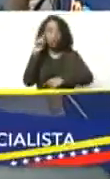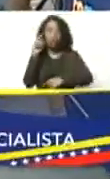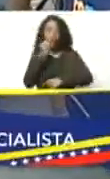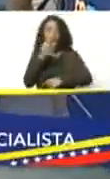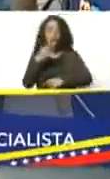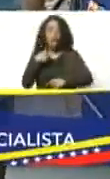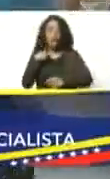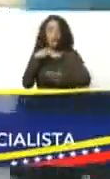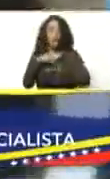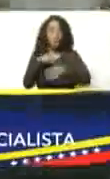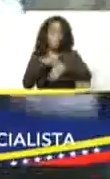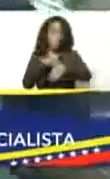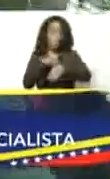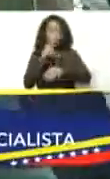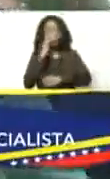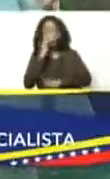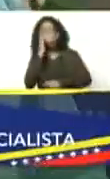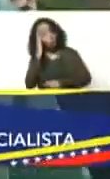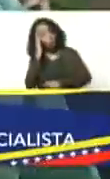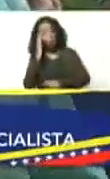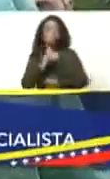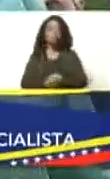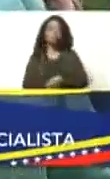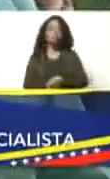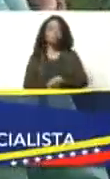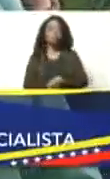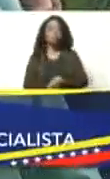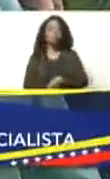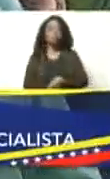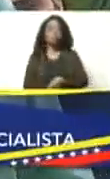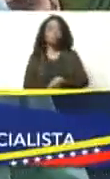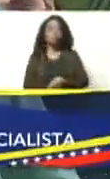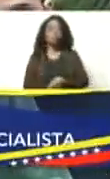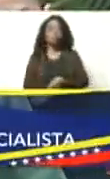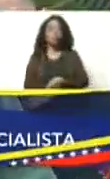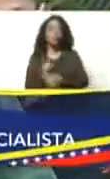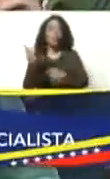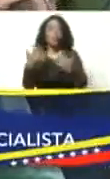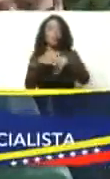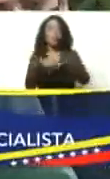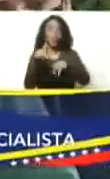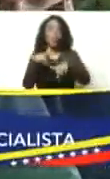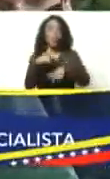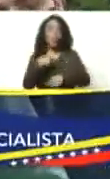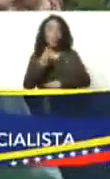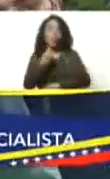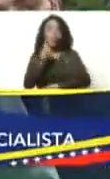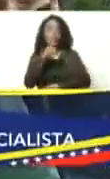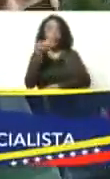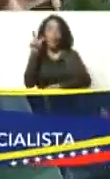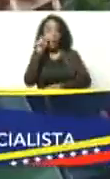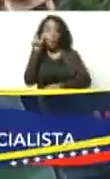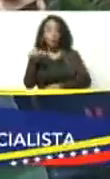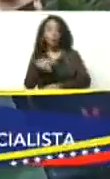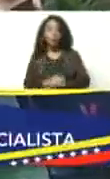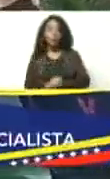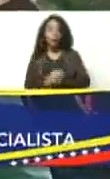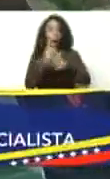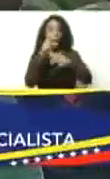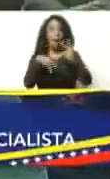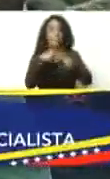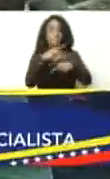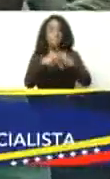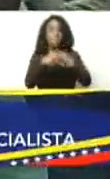me llegó la hora. ¿Ah? Esto tan integrado ahorita, como le decía la compañera Laura Lorenzo, al plan Pueblo a Pueblo.